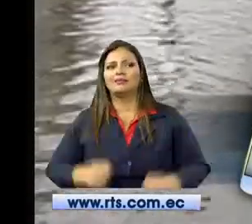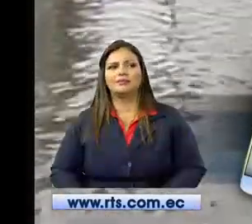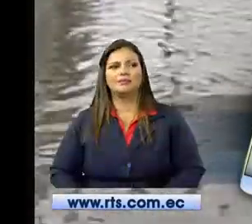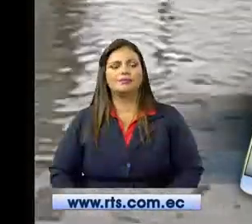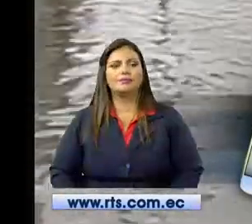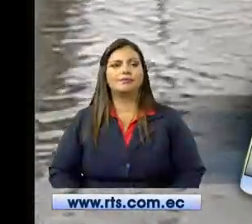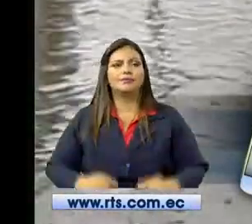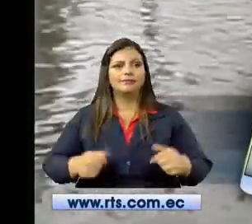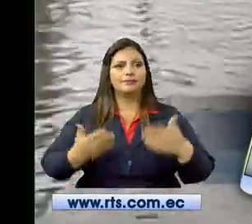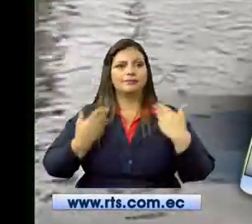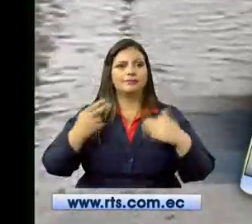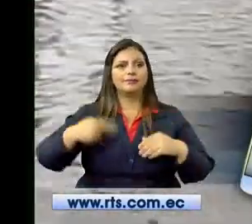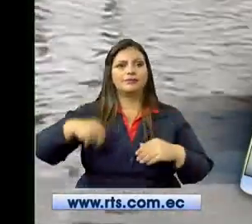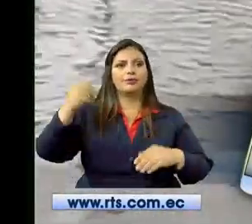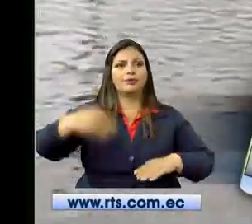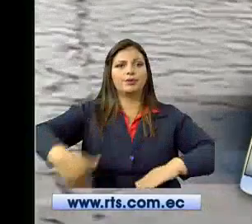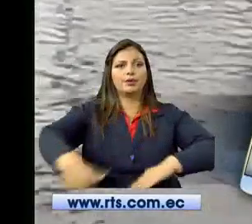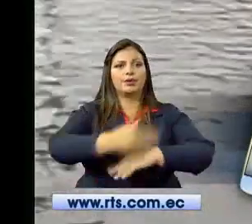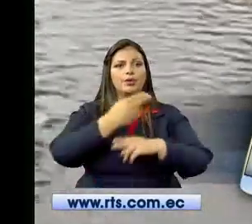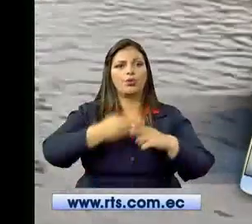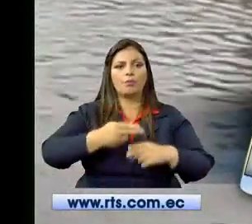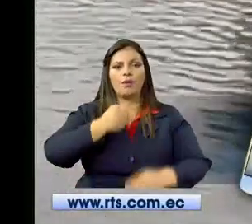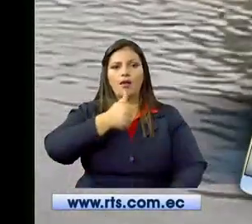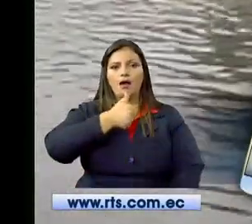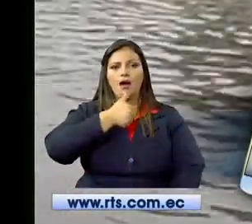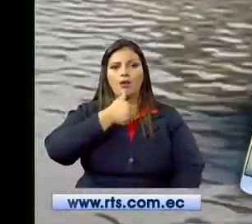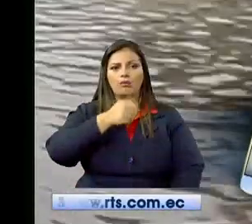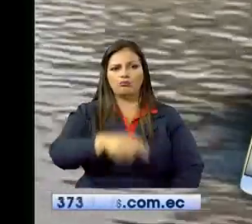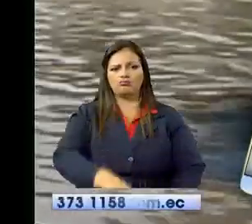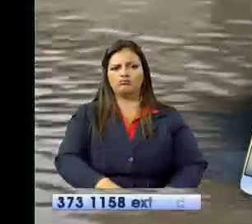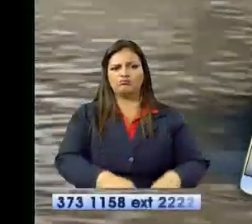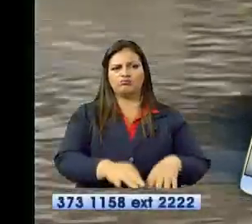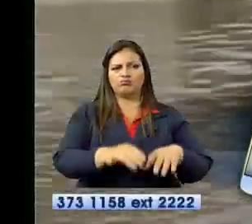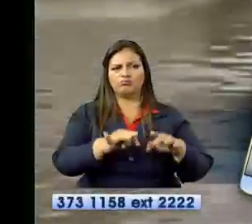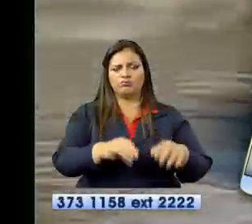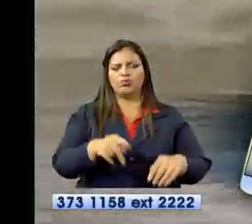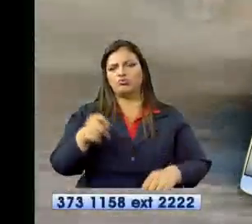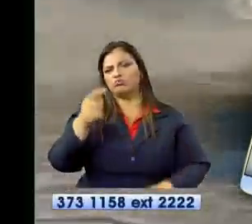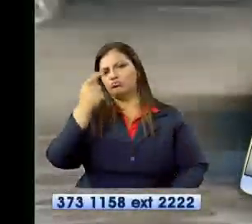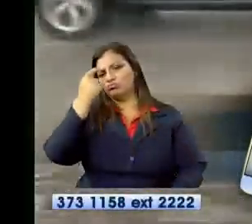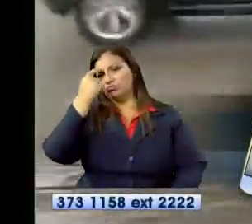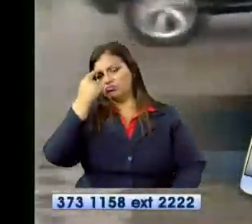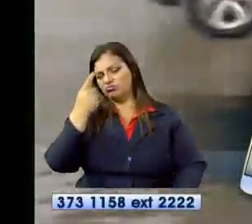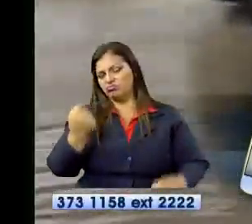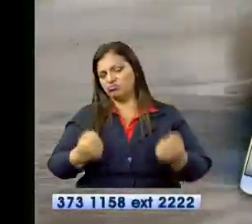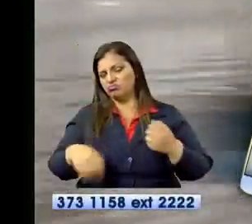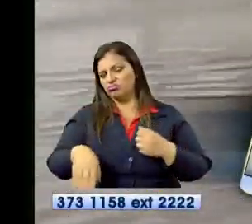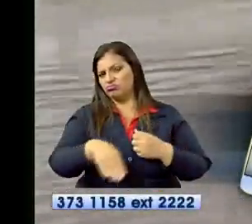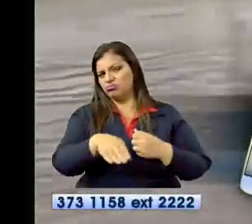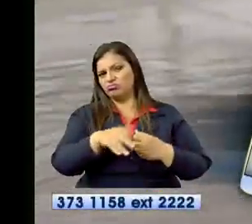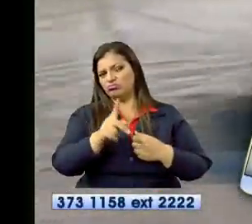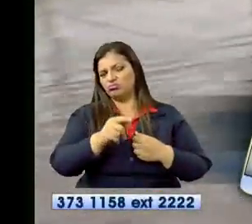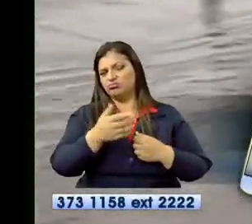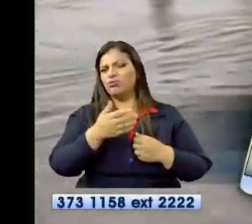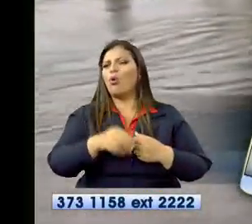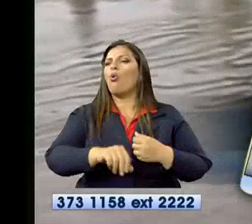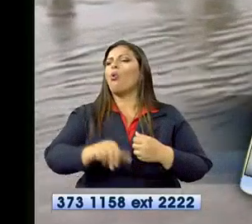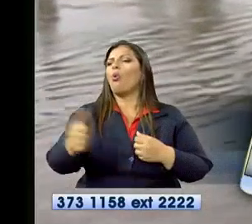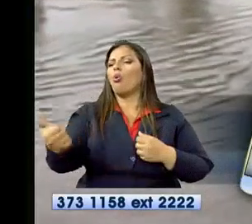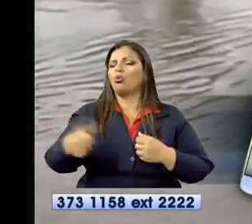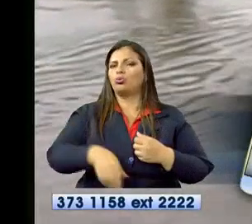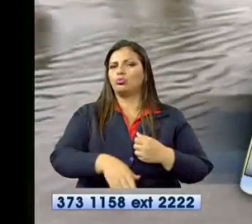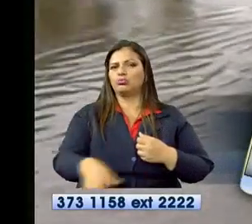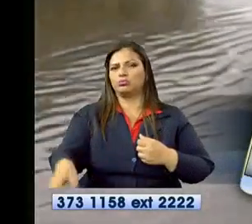Aguas, aquí al norte de Guayaquil. Tome rutas alternas, tome vías alternas, porque posiblemente este malestar va a permanecer algunas